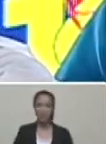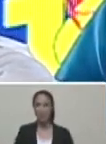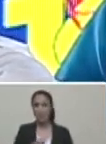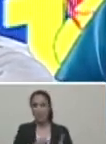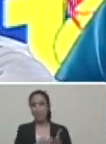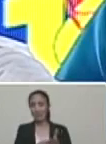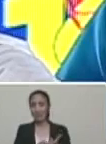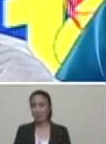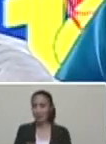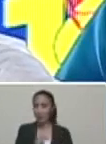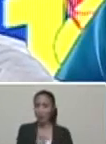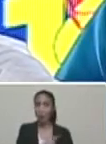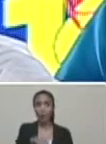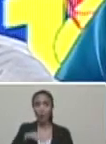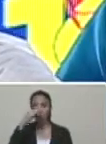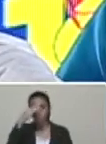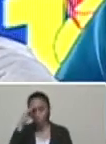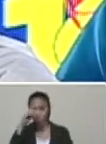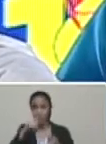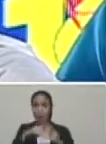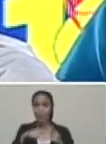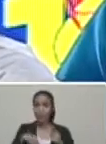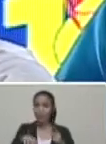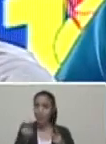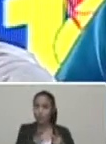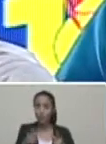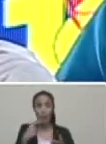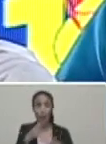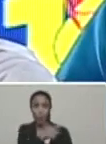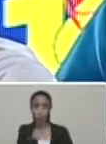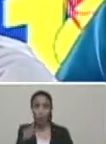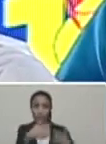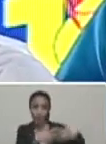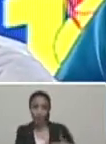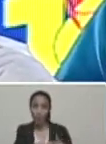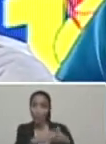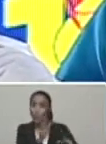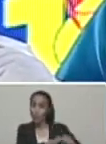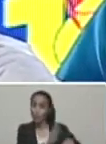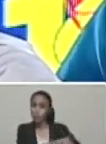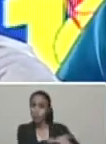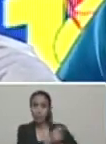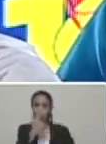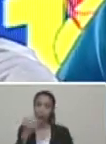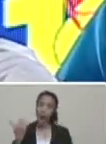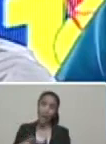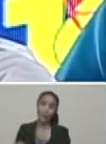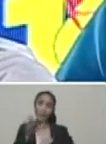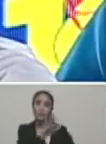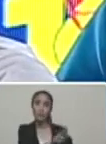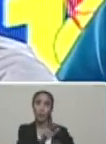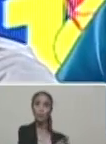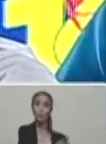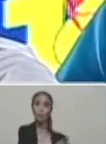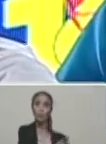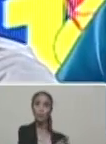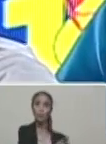Venezuela, sepan, señores imperialistas, que como hace 58 años